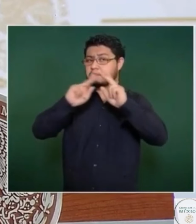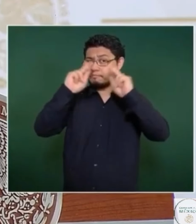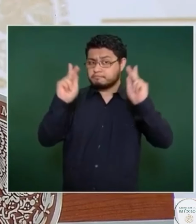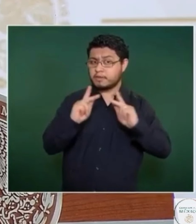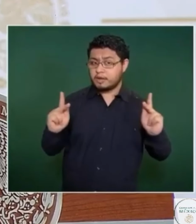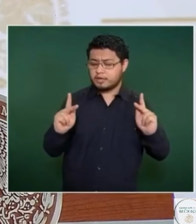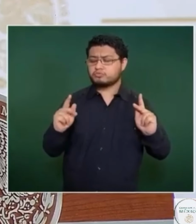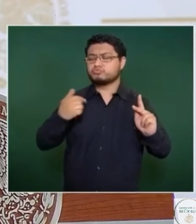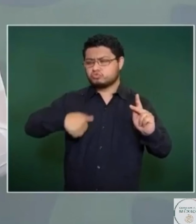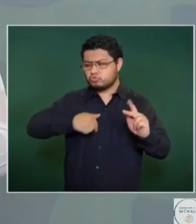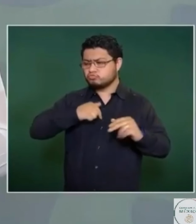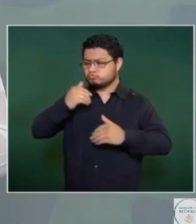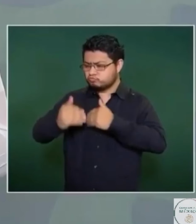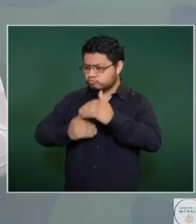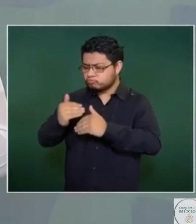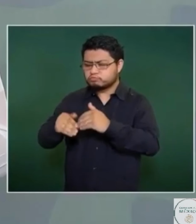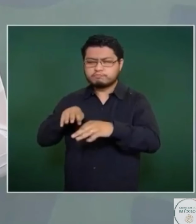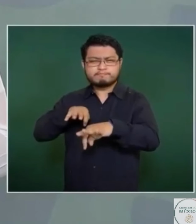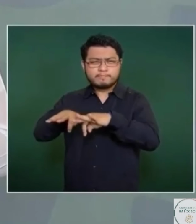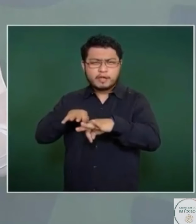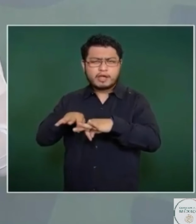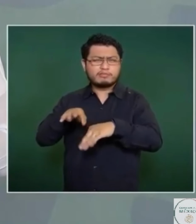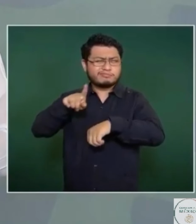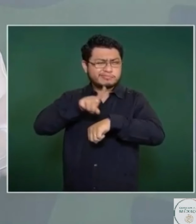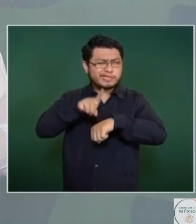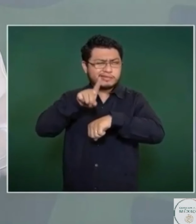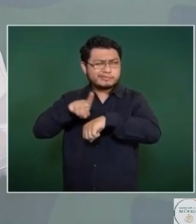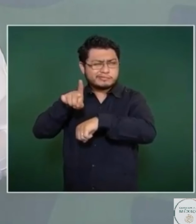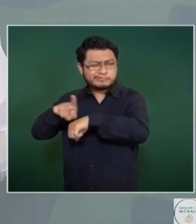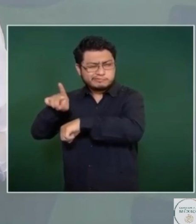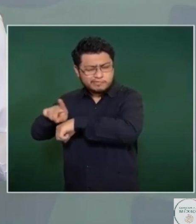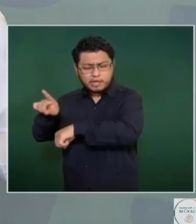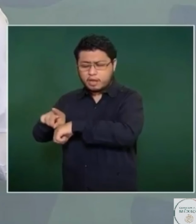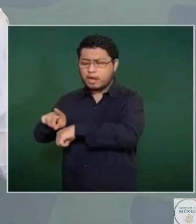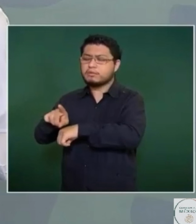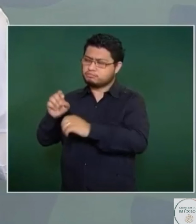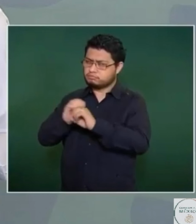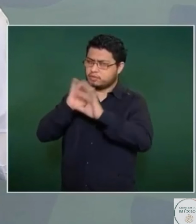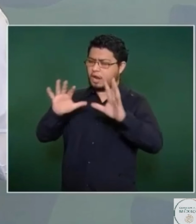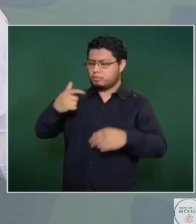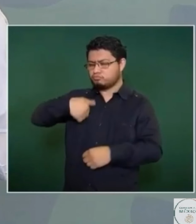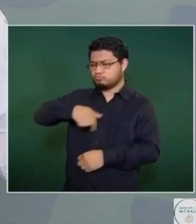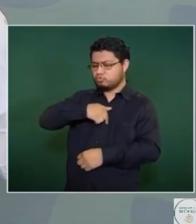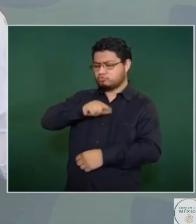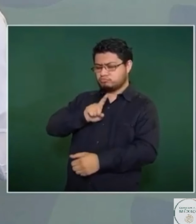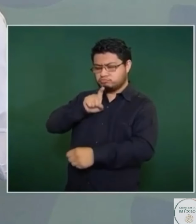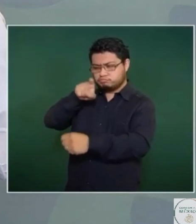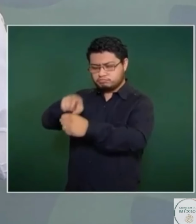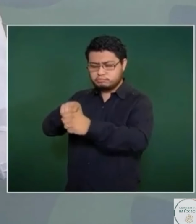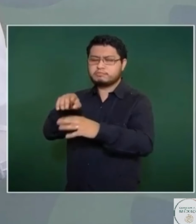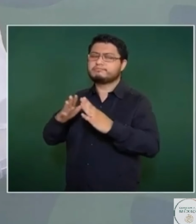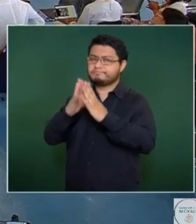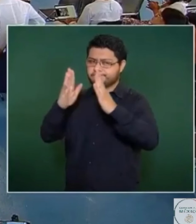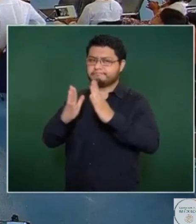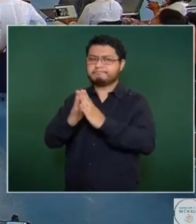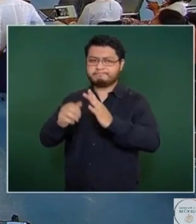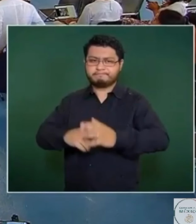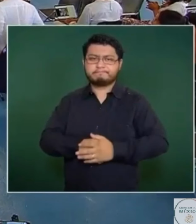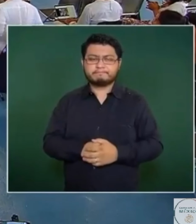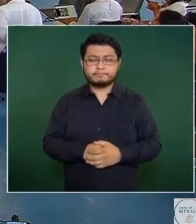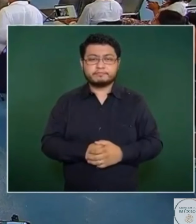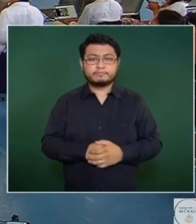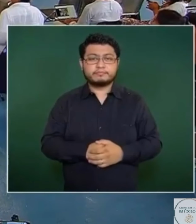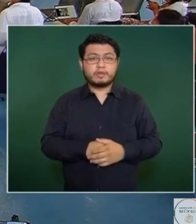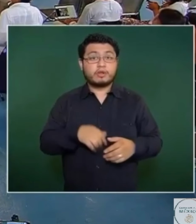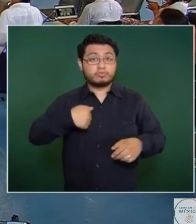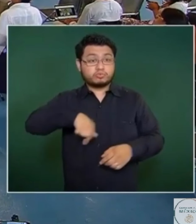en las reuniones que se convocan todos los días, siempre de representación del gobierno del estado. Siguiente, por favor. El trabajo